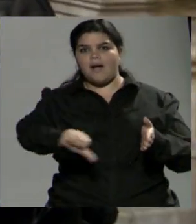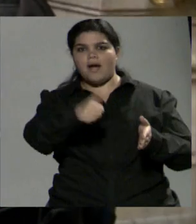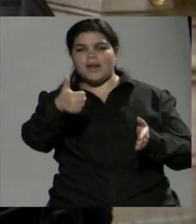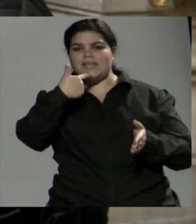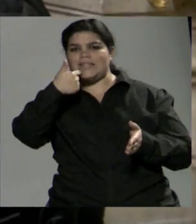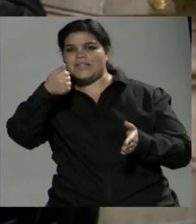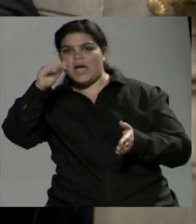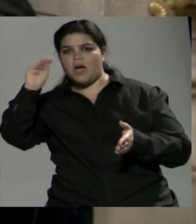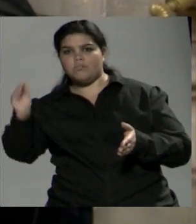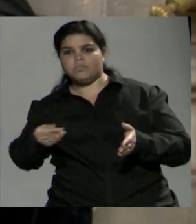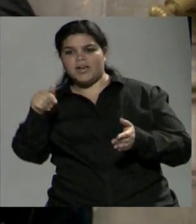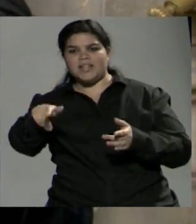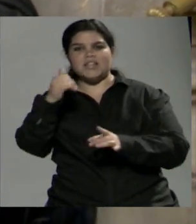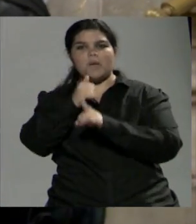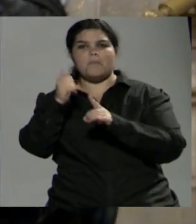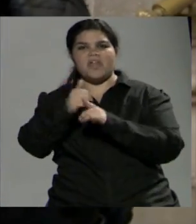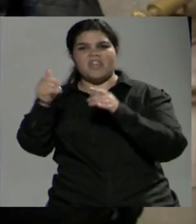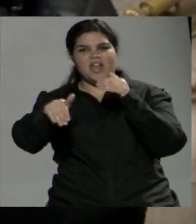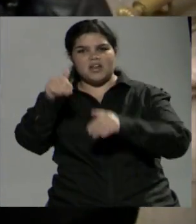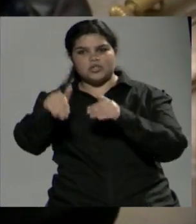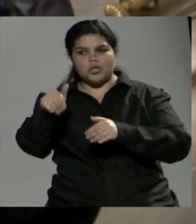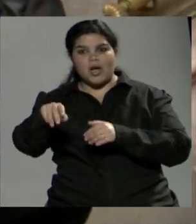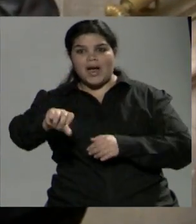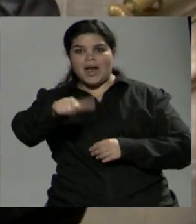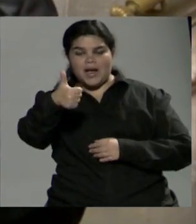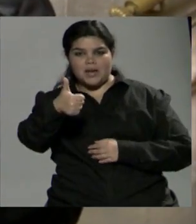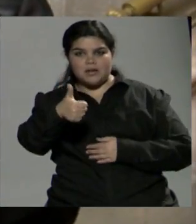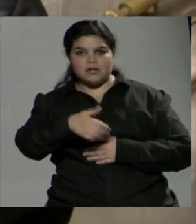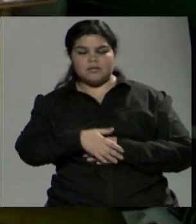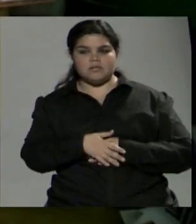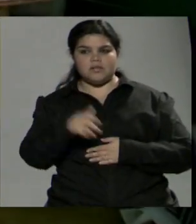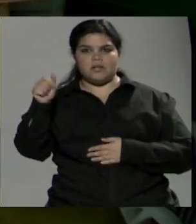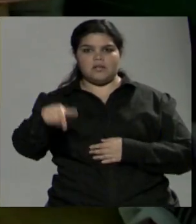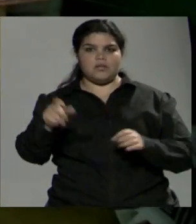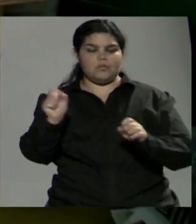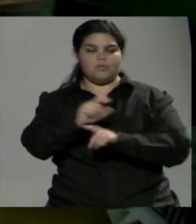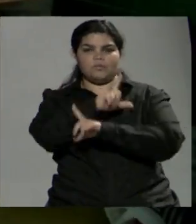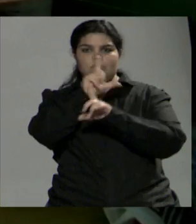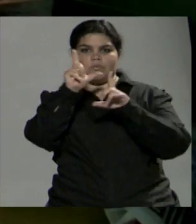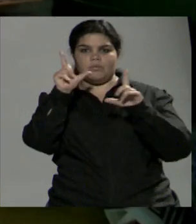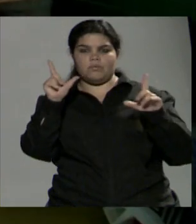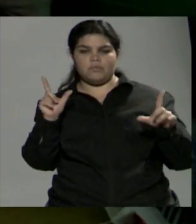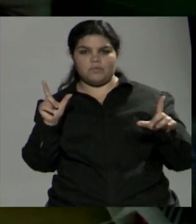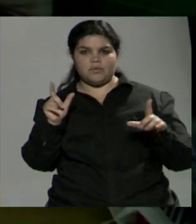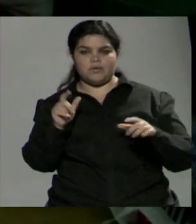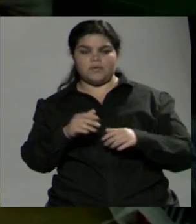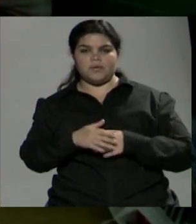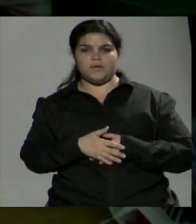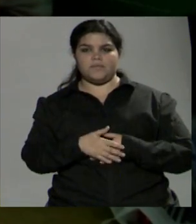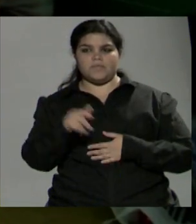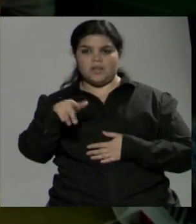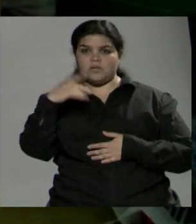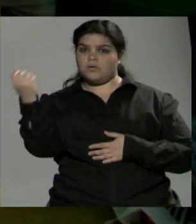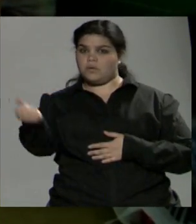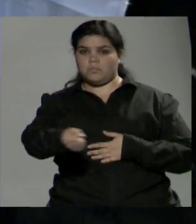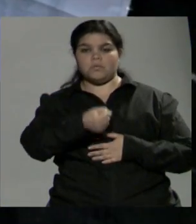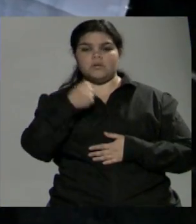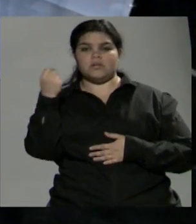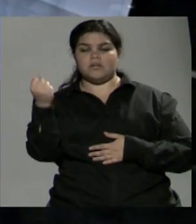de San Luis. Después de 30 años, un candidato del riñón